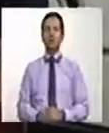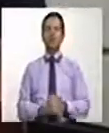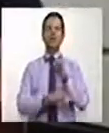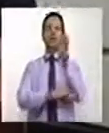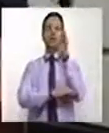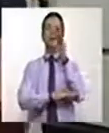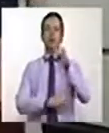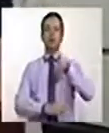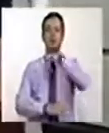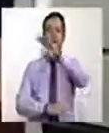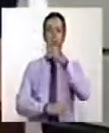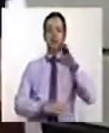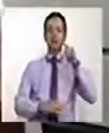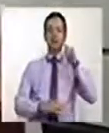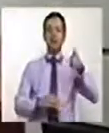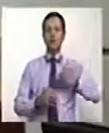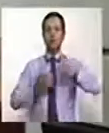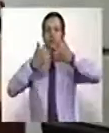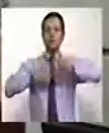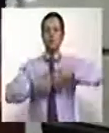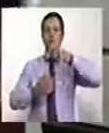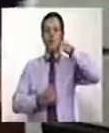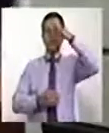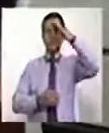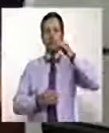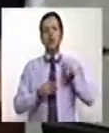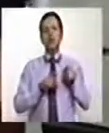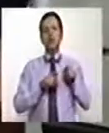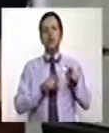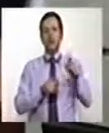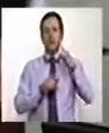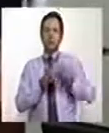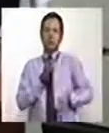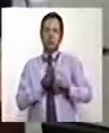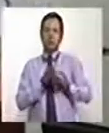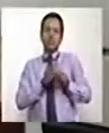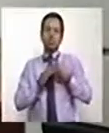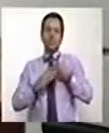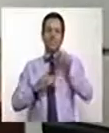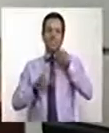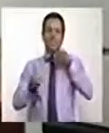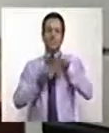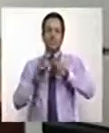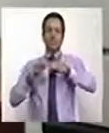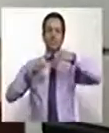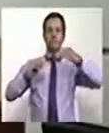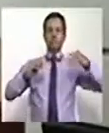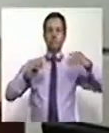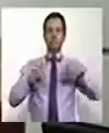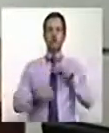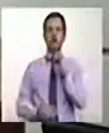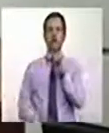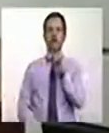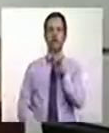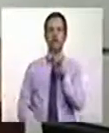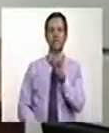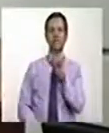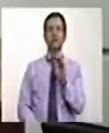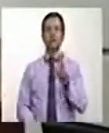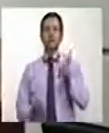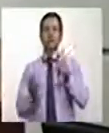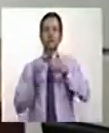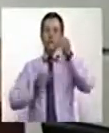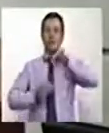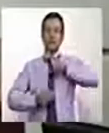Medellín, siderúrgica de Medellín, Cimesa, productora de láminas de aluminio, Olasa, líder del sector